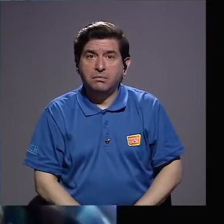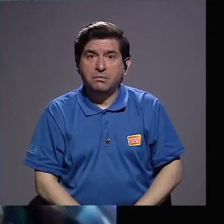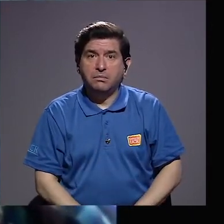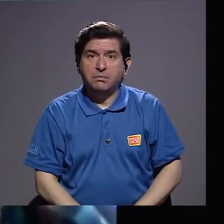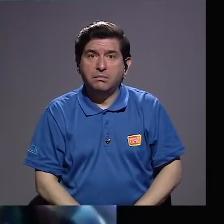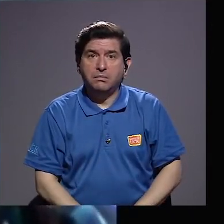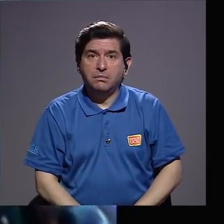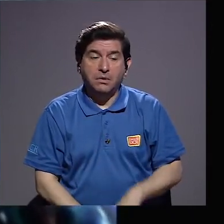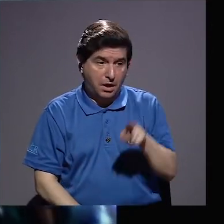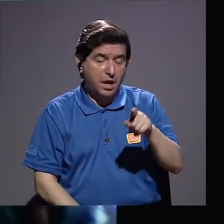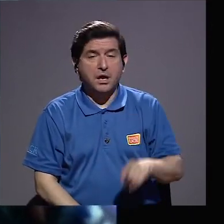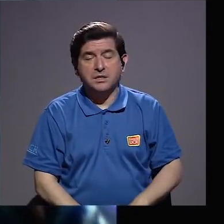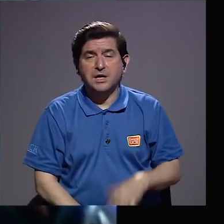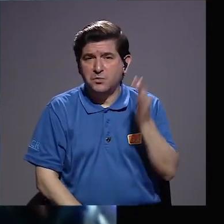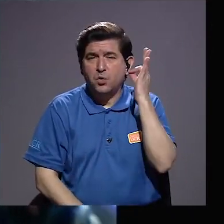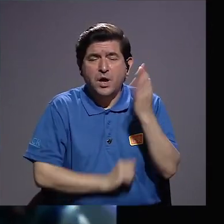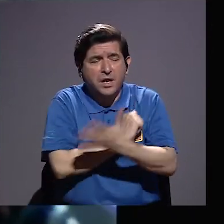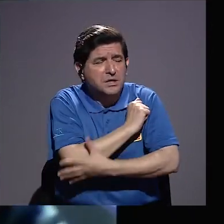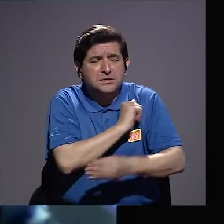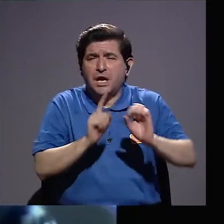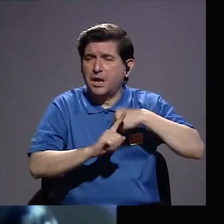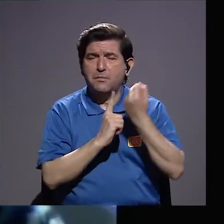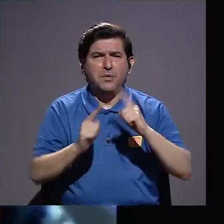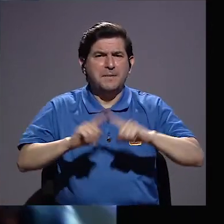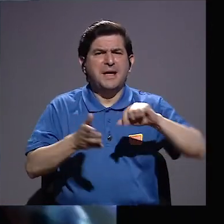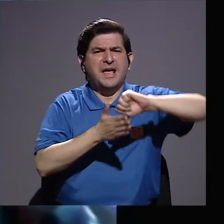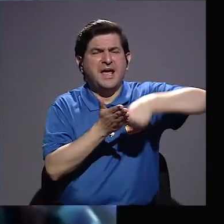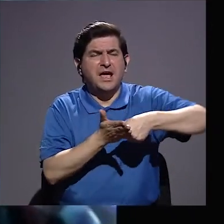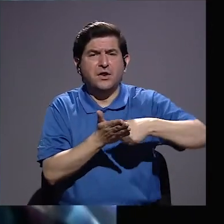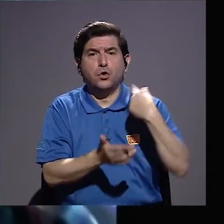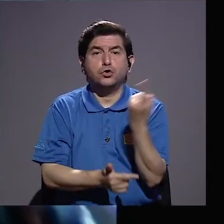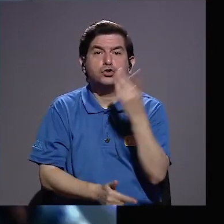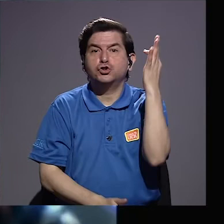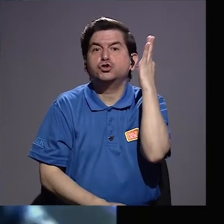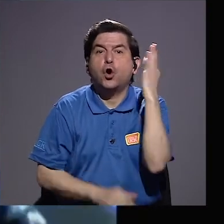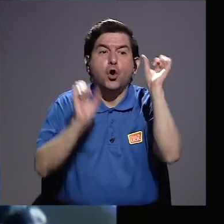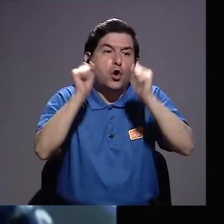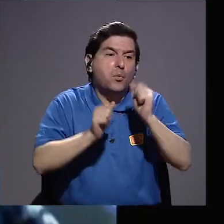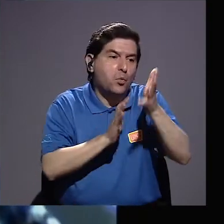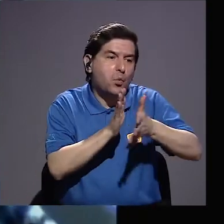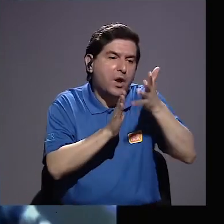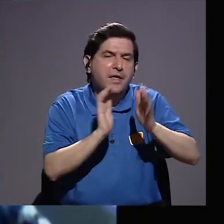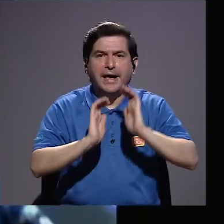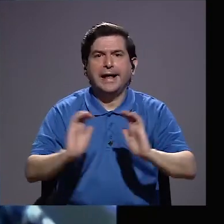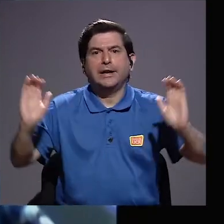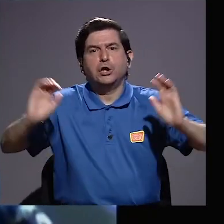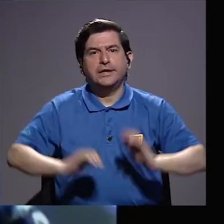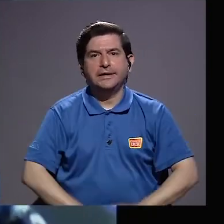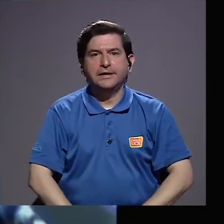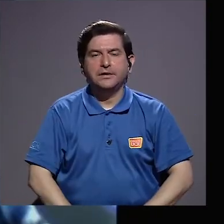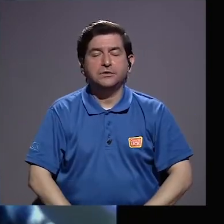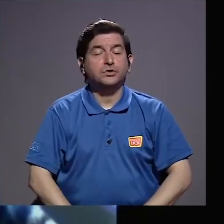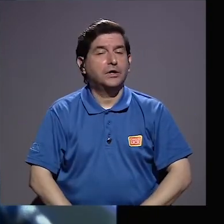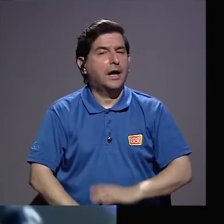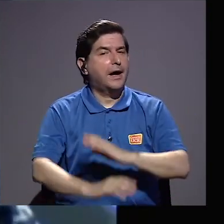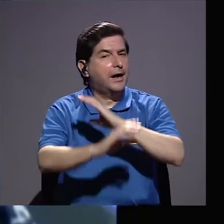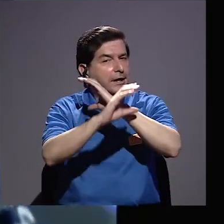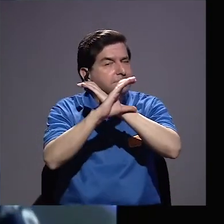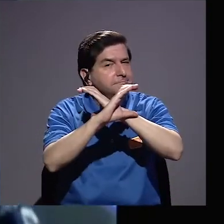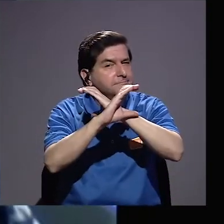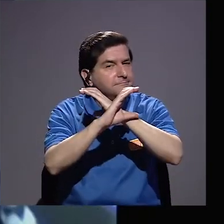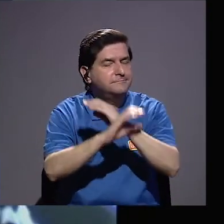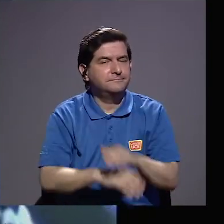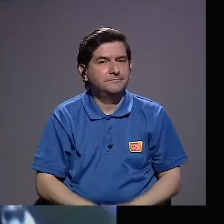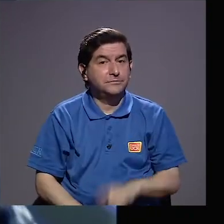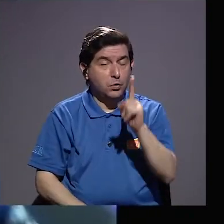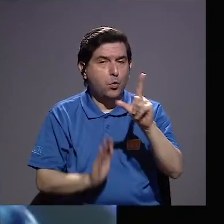porque están empobrecidas, etcétera, pero refuerza de que solo las mujeres pueden cuidar a los niños, ¿verdad? Entonces tenemos que tener cuidado